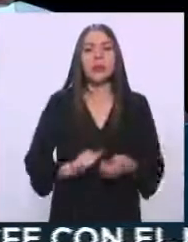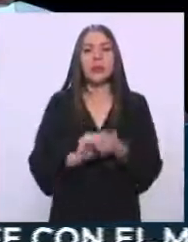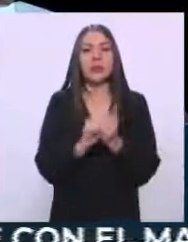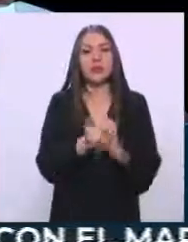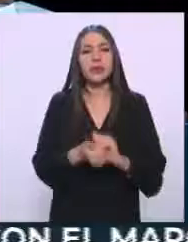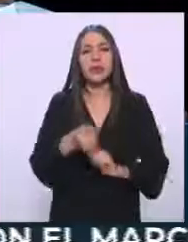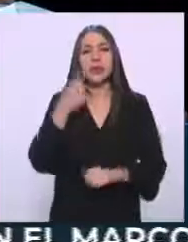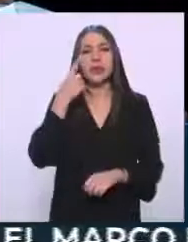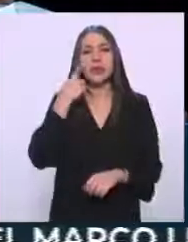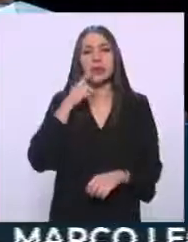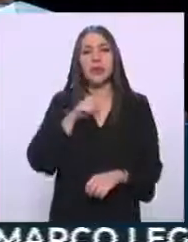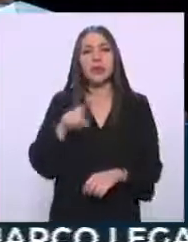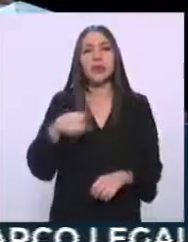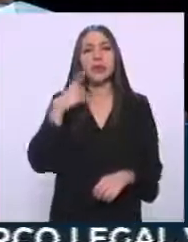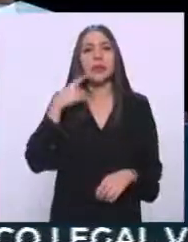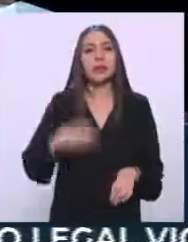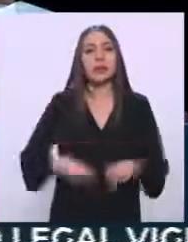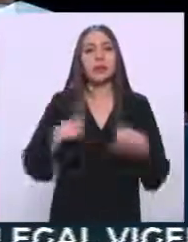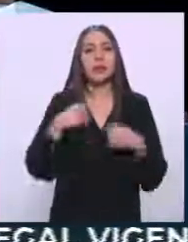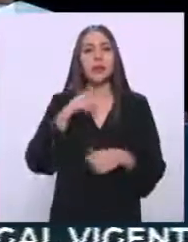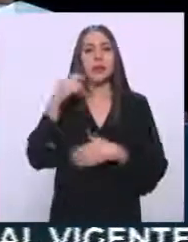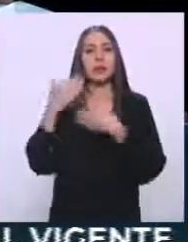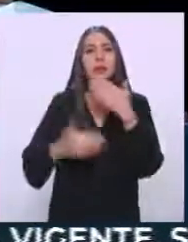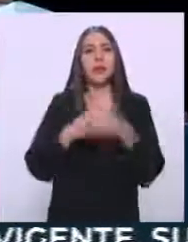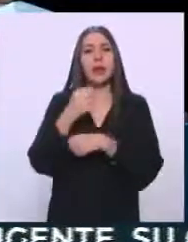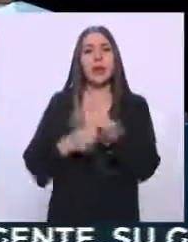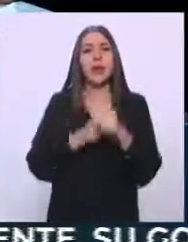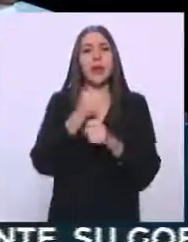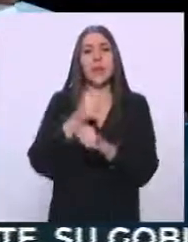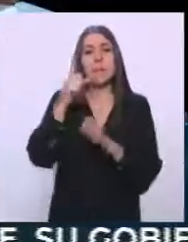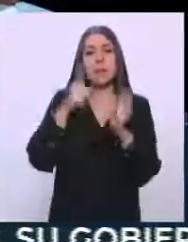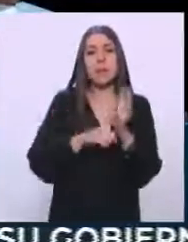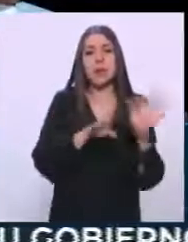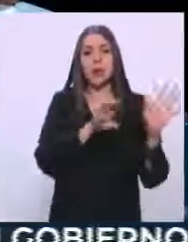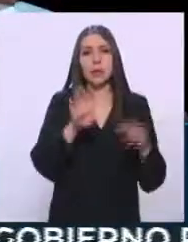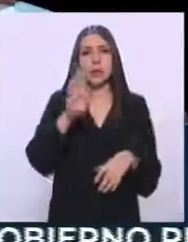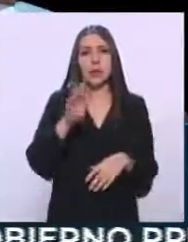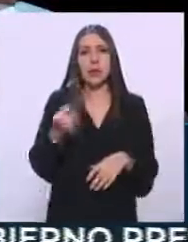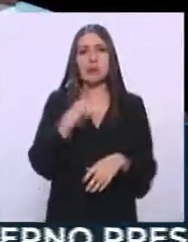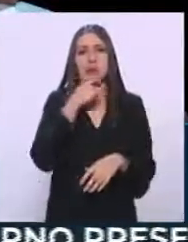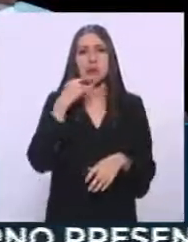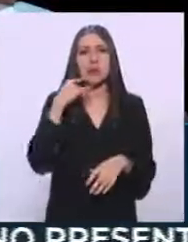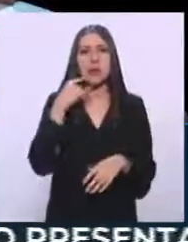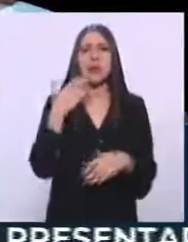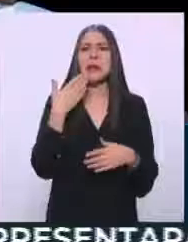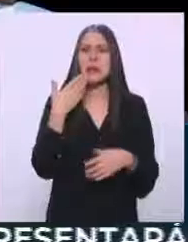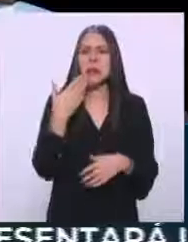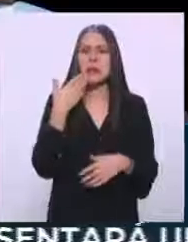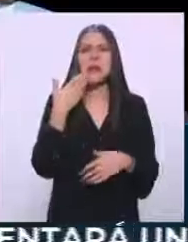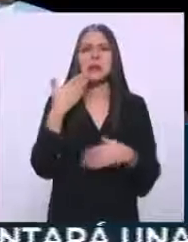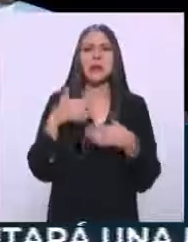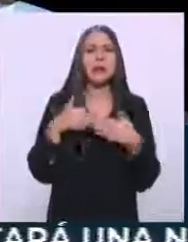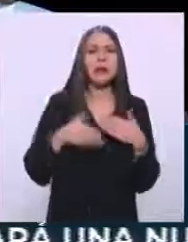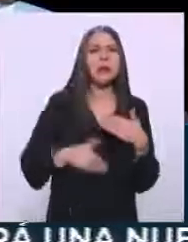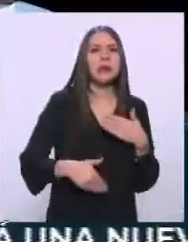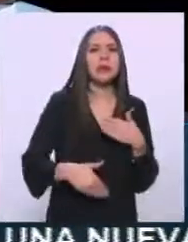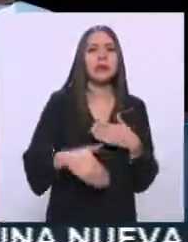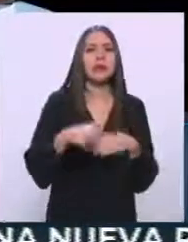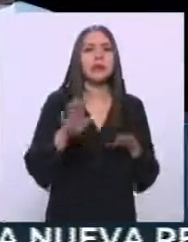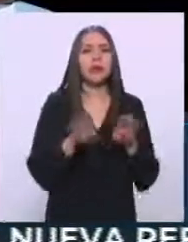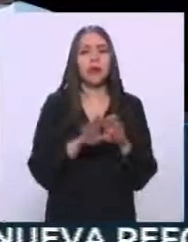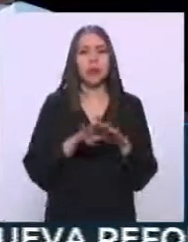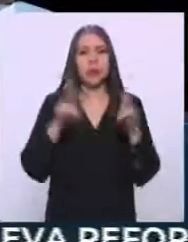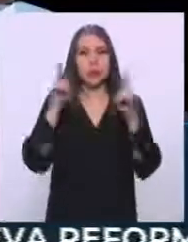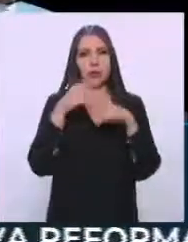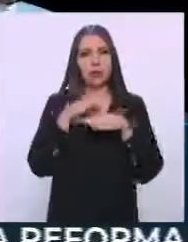bienes necesarios para vivir. Durante la década de los 90 al país le fue muy bien en términos de lo que se entiende como las cifras